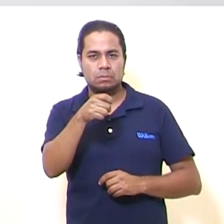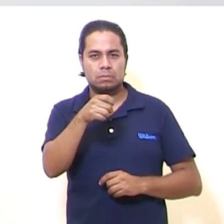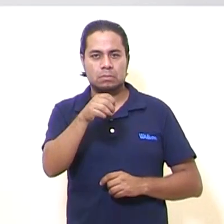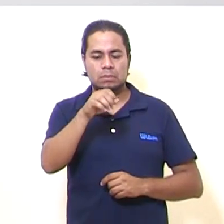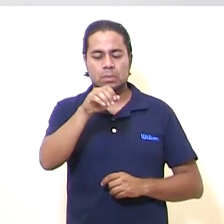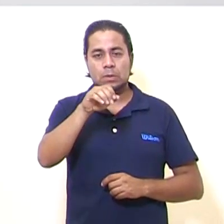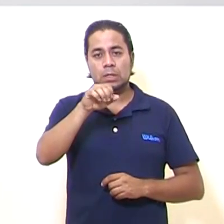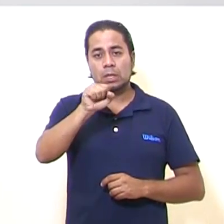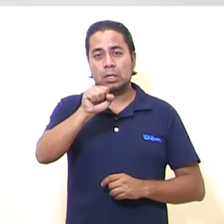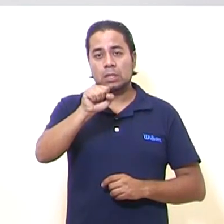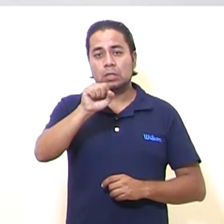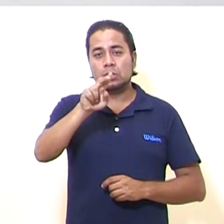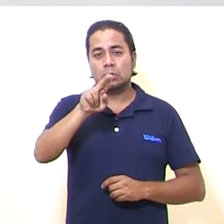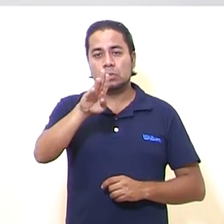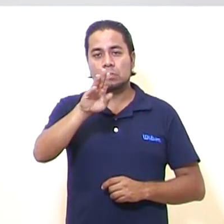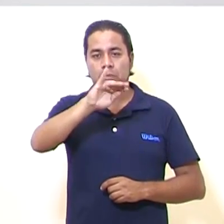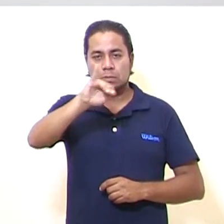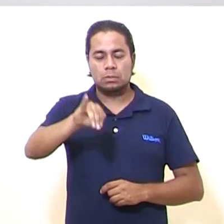subjetividad.